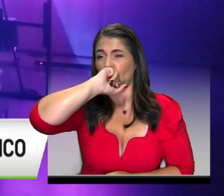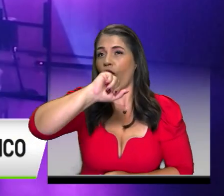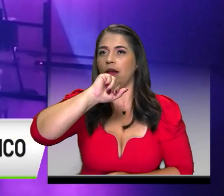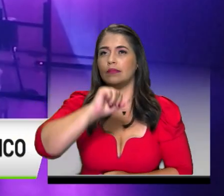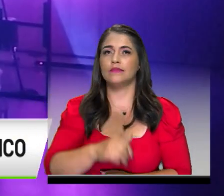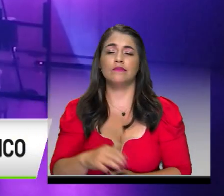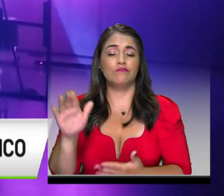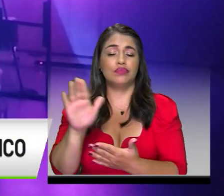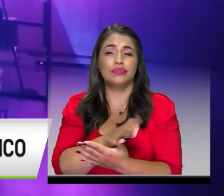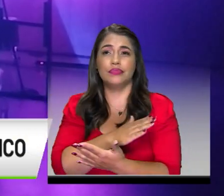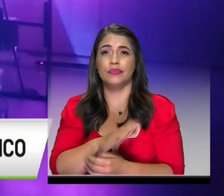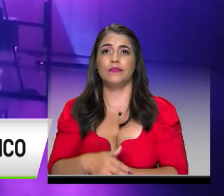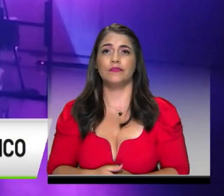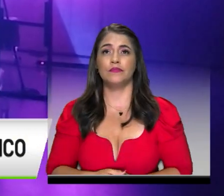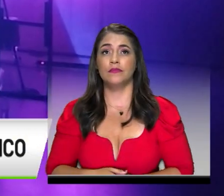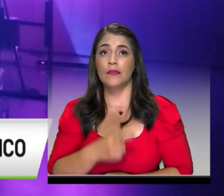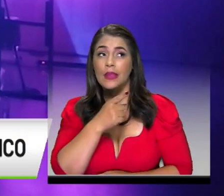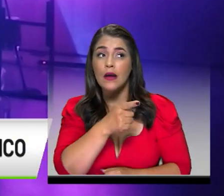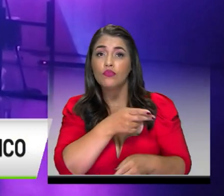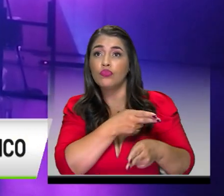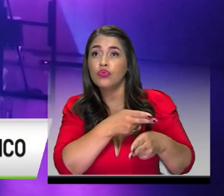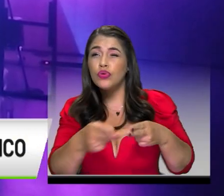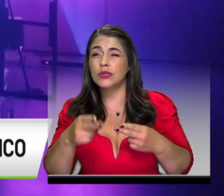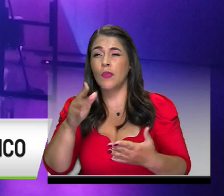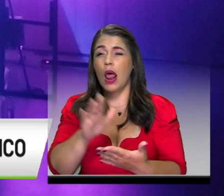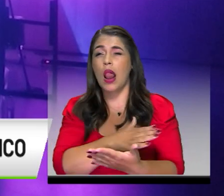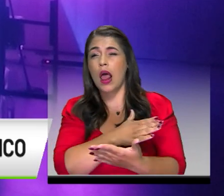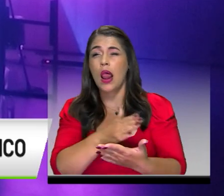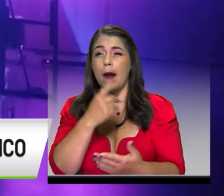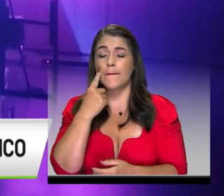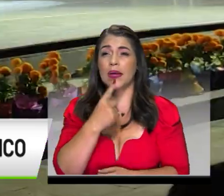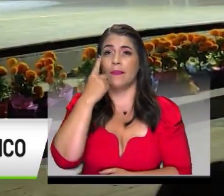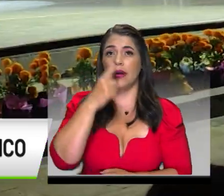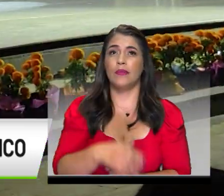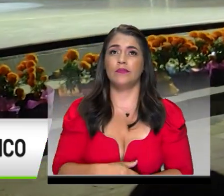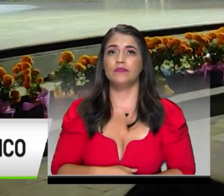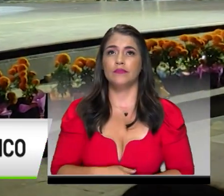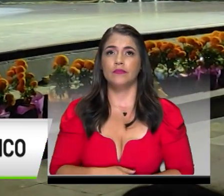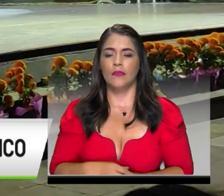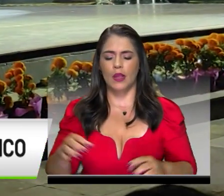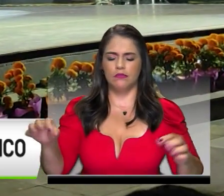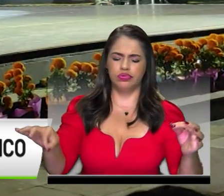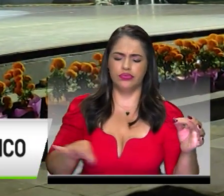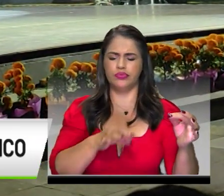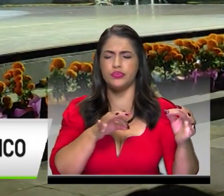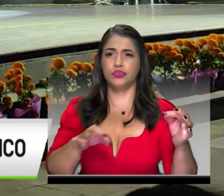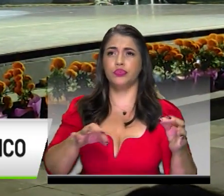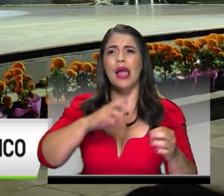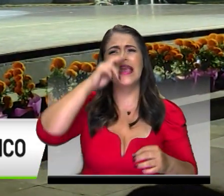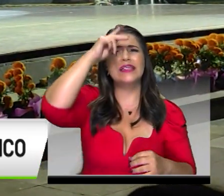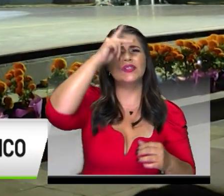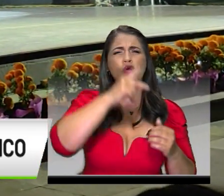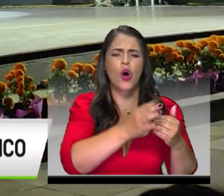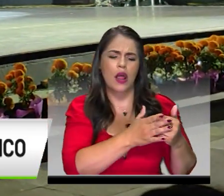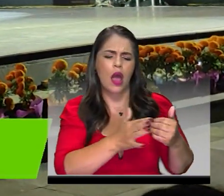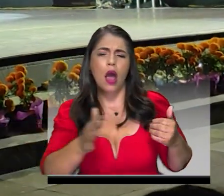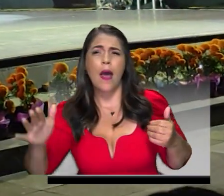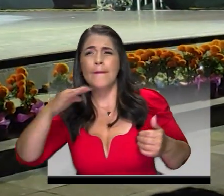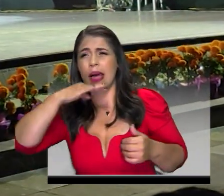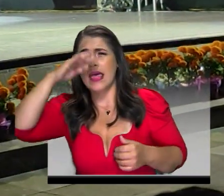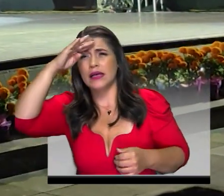a fuego lento tendrá el lanzamiento de su primer día del arrabal a la comuna que cuenta la historia de como el tango llegó a